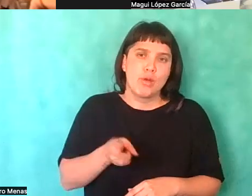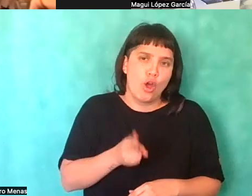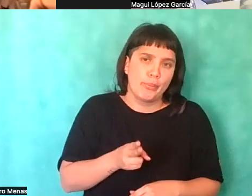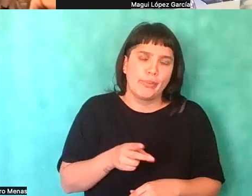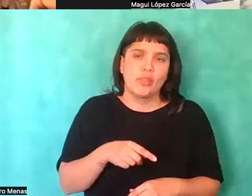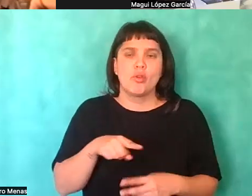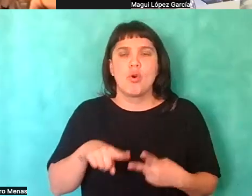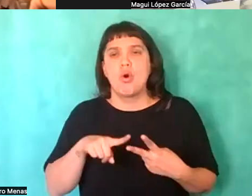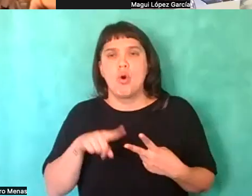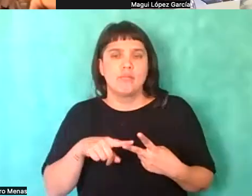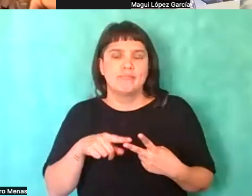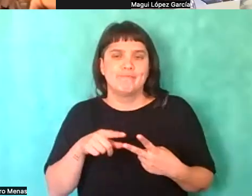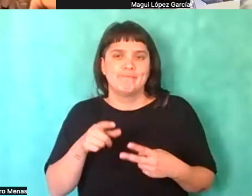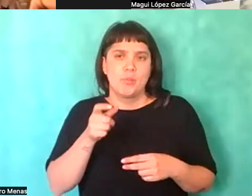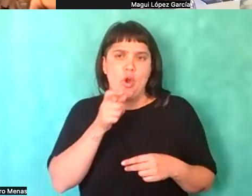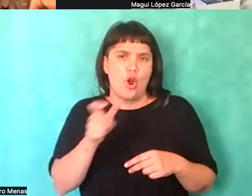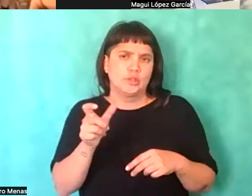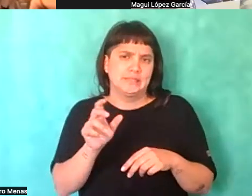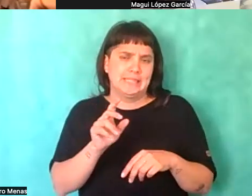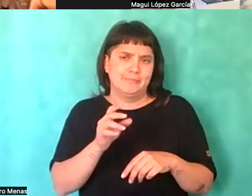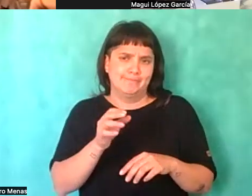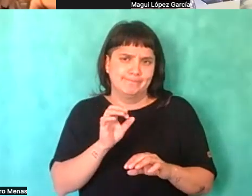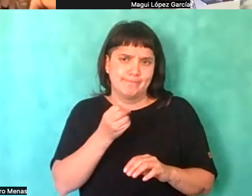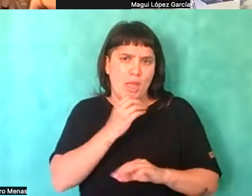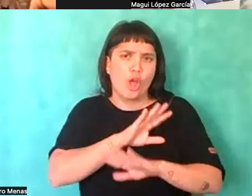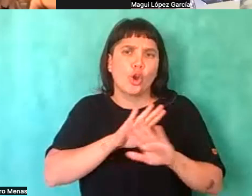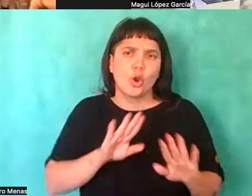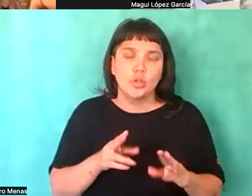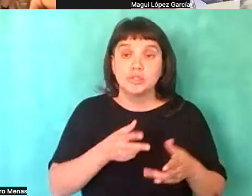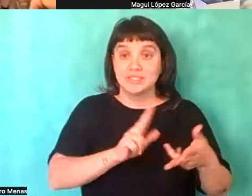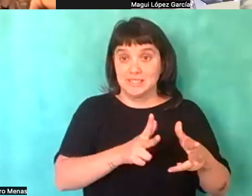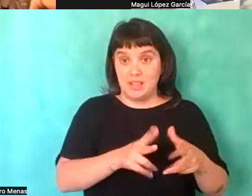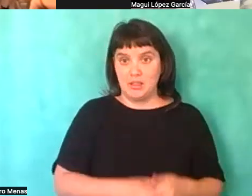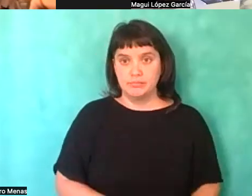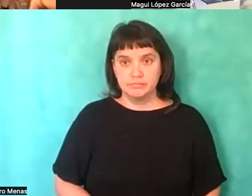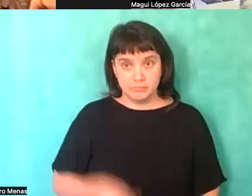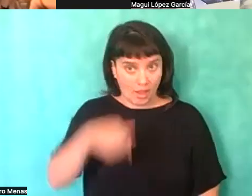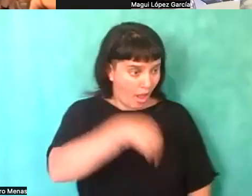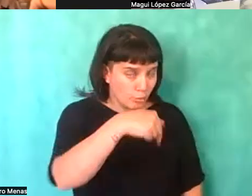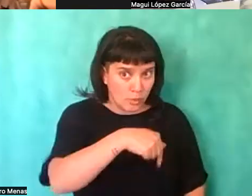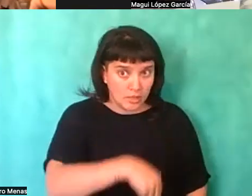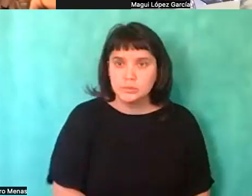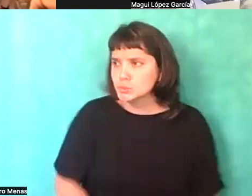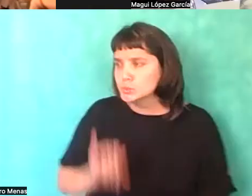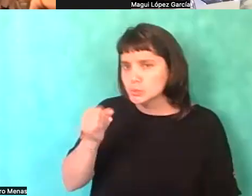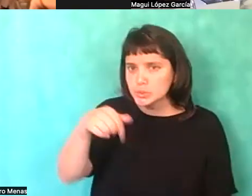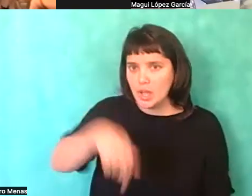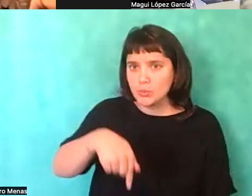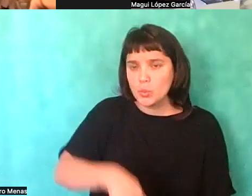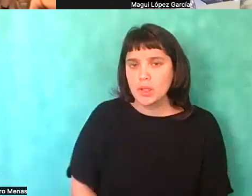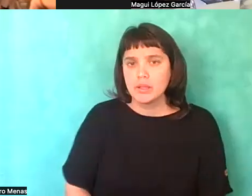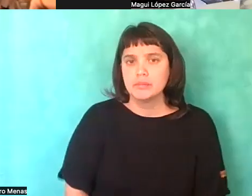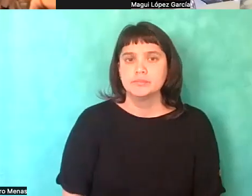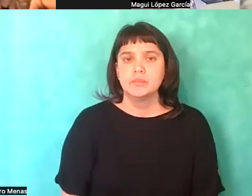casos, que el niño o niña señen, ¿sí? ¿En la actualidad? Sigue ocurriendo en la actualidad, sí. Es